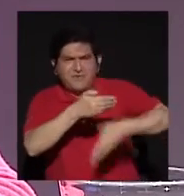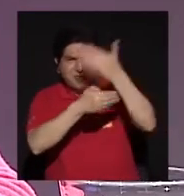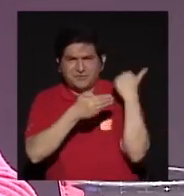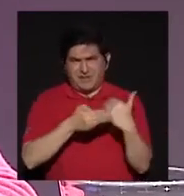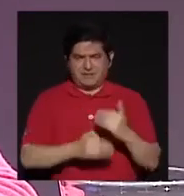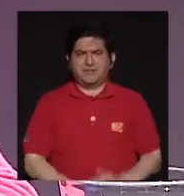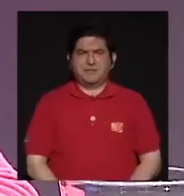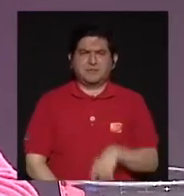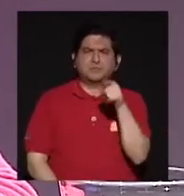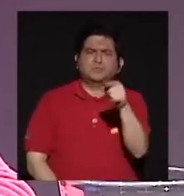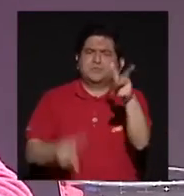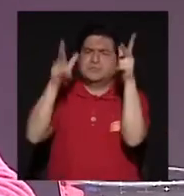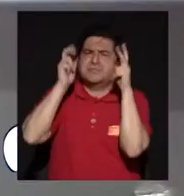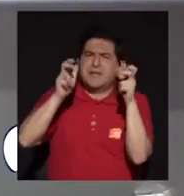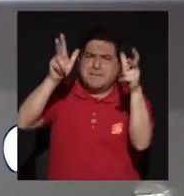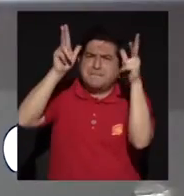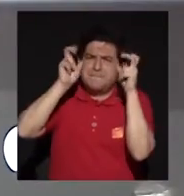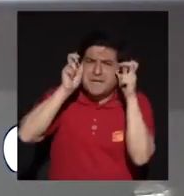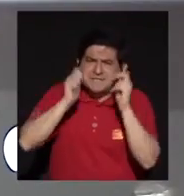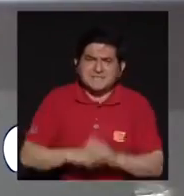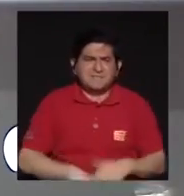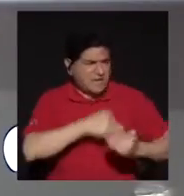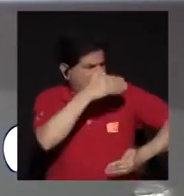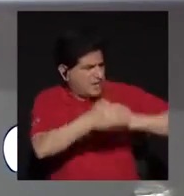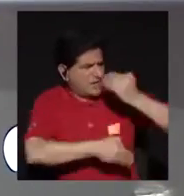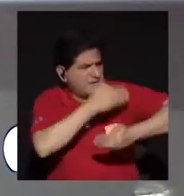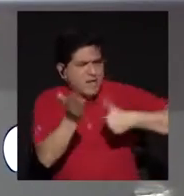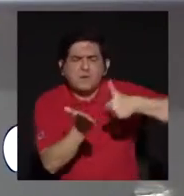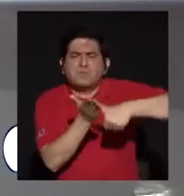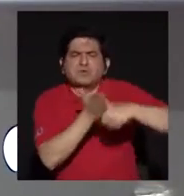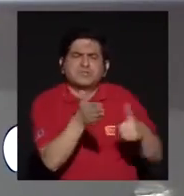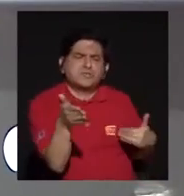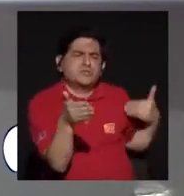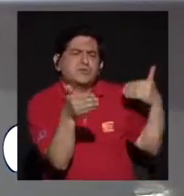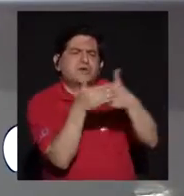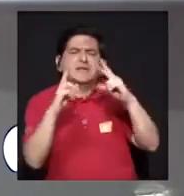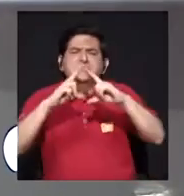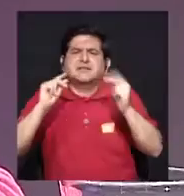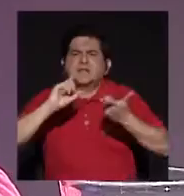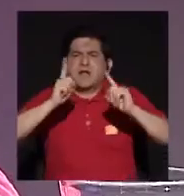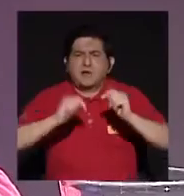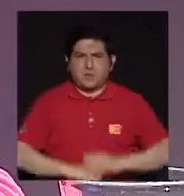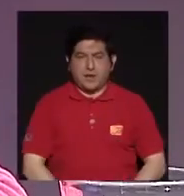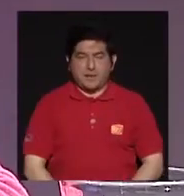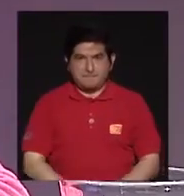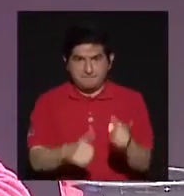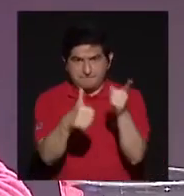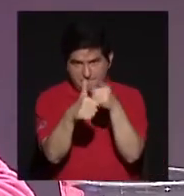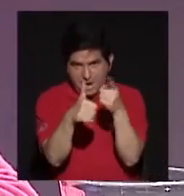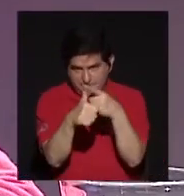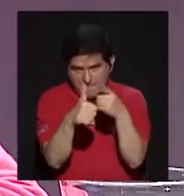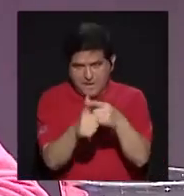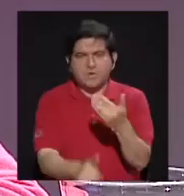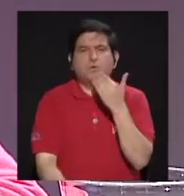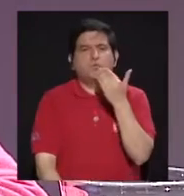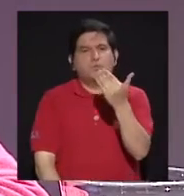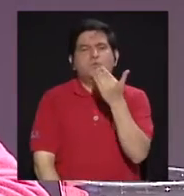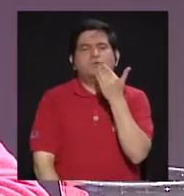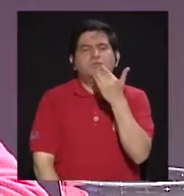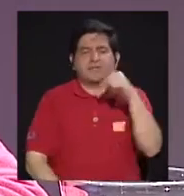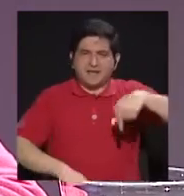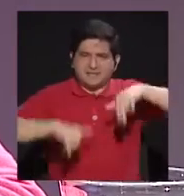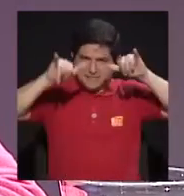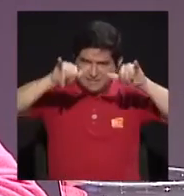¿cuál es su percepción con respecto a este proceso electoral que se avecina en Nicaragua? Bueno, primero, además de agradecerte estar